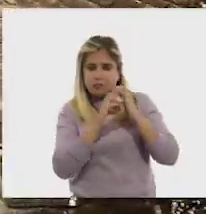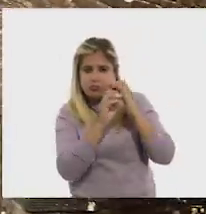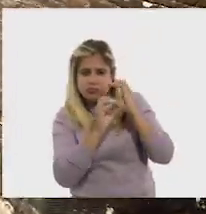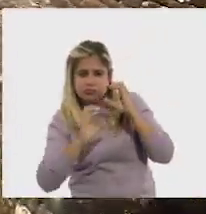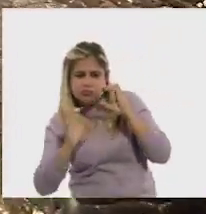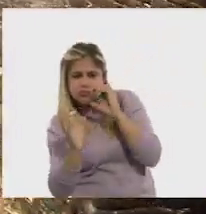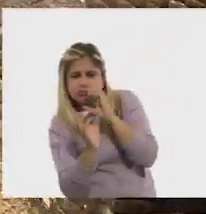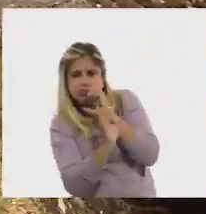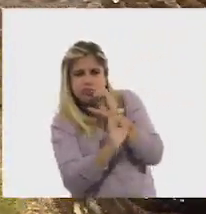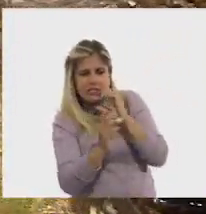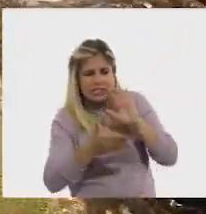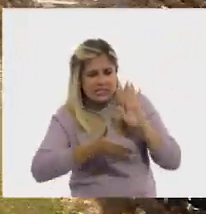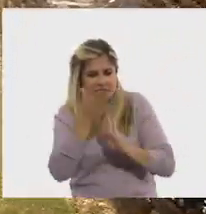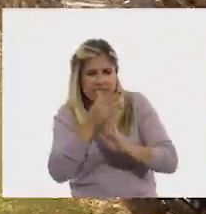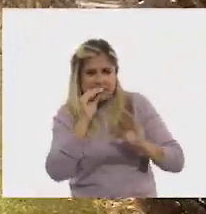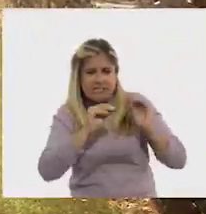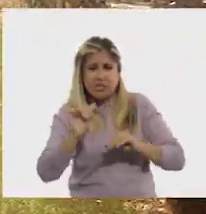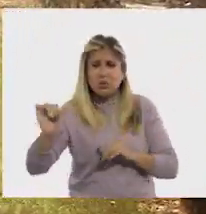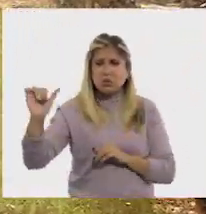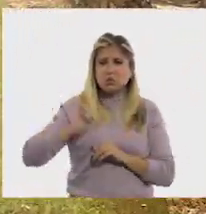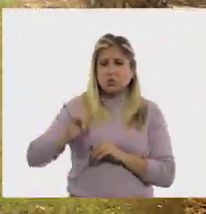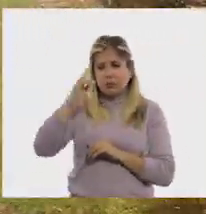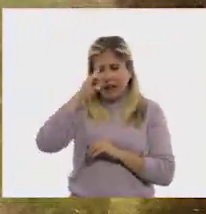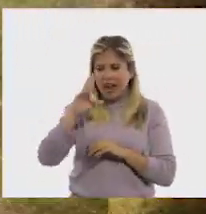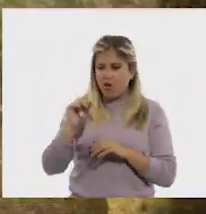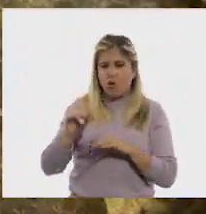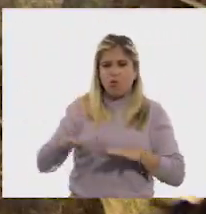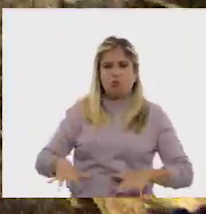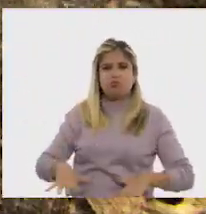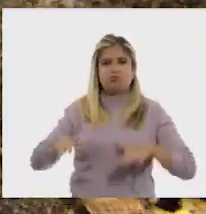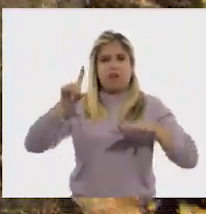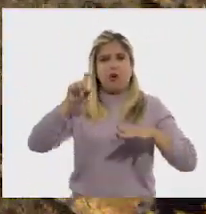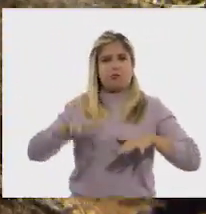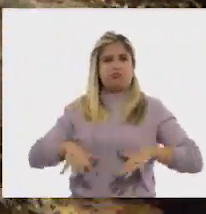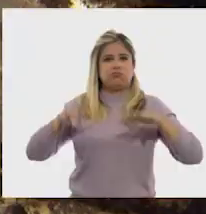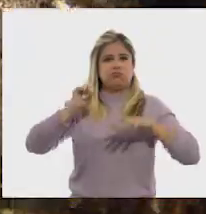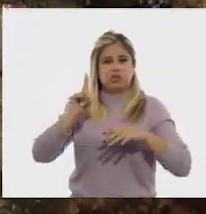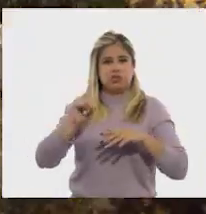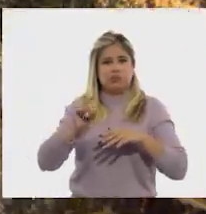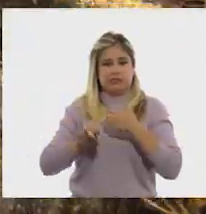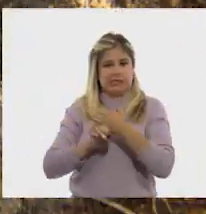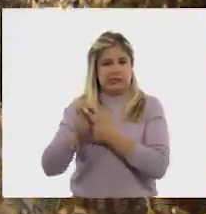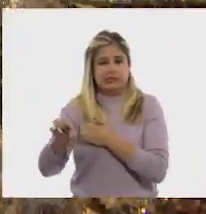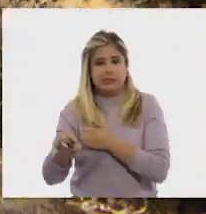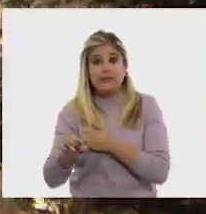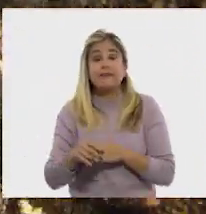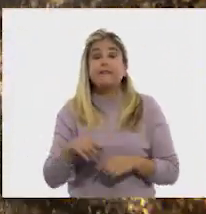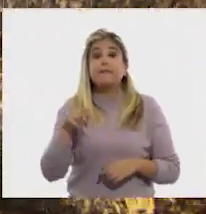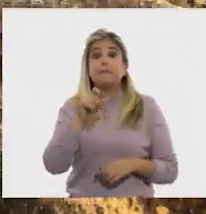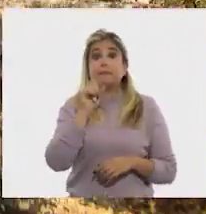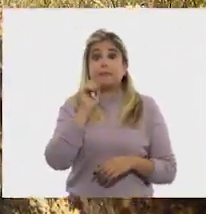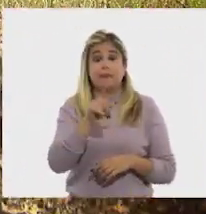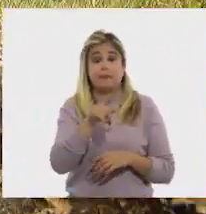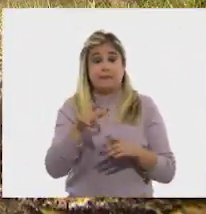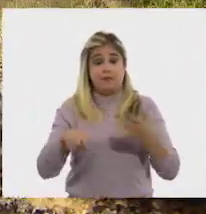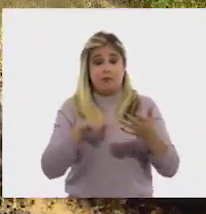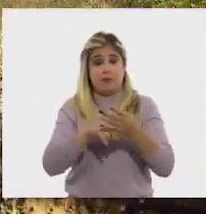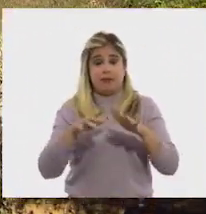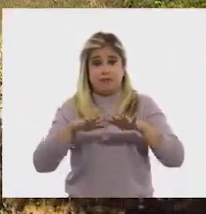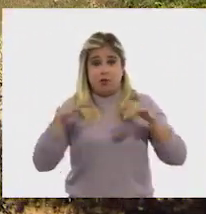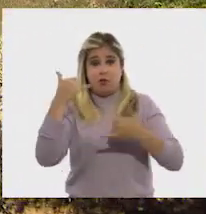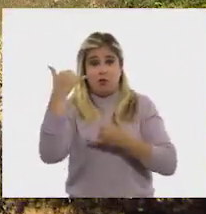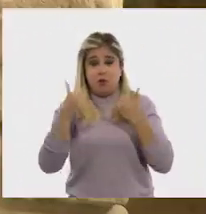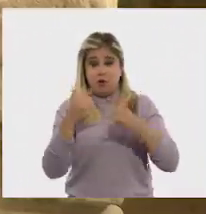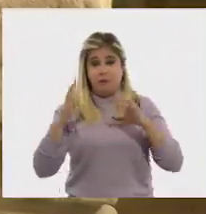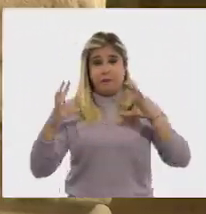antiguos habitantes construyeron para evitar inundaciones. También es de resaltar que en la cima de la estructura del juego